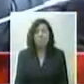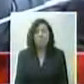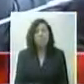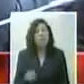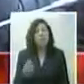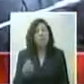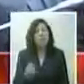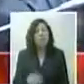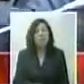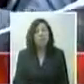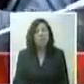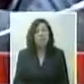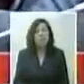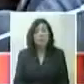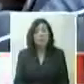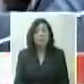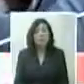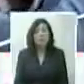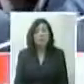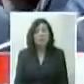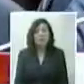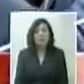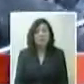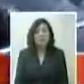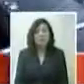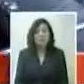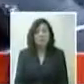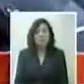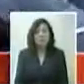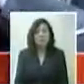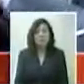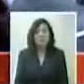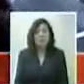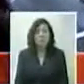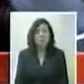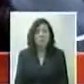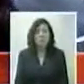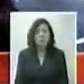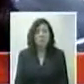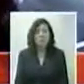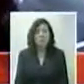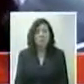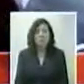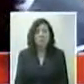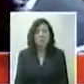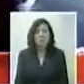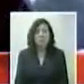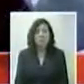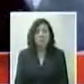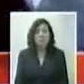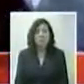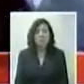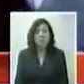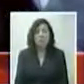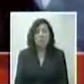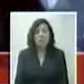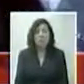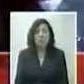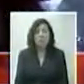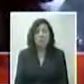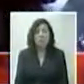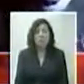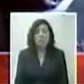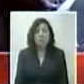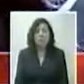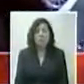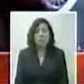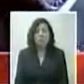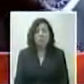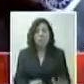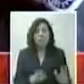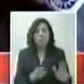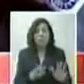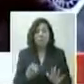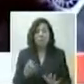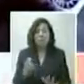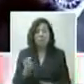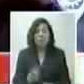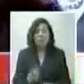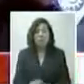es qu precio tiene estos Bueno este particular es la línea más cara este está en el orden de los